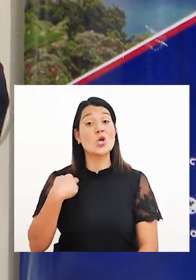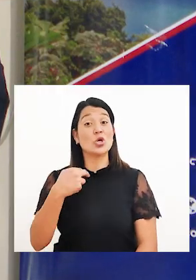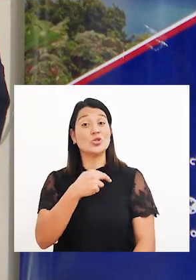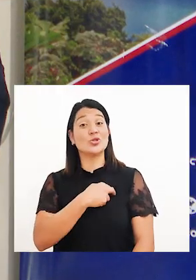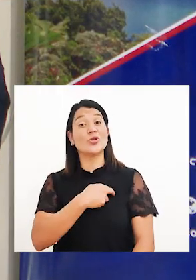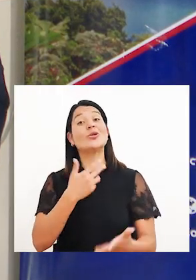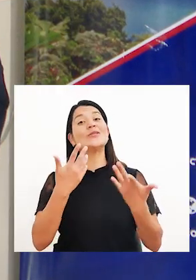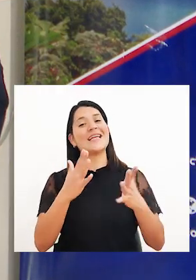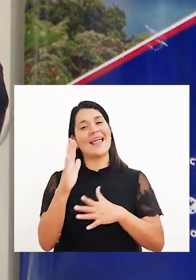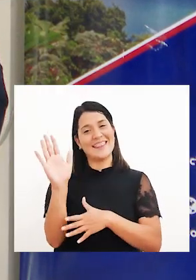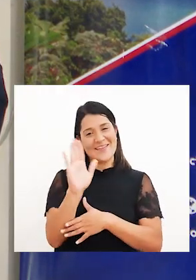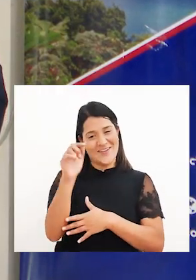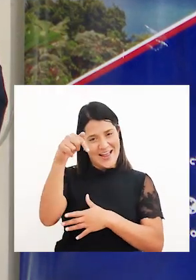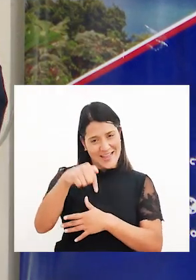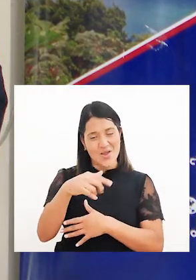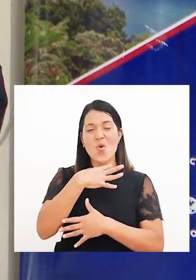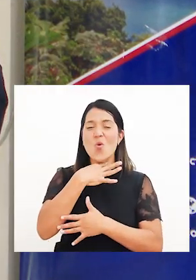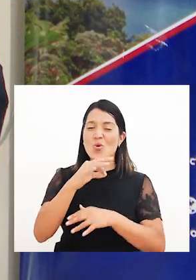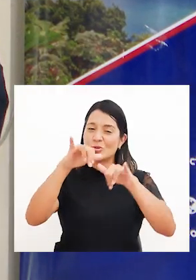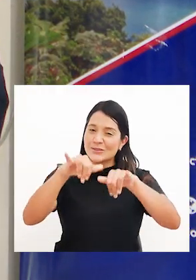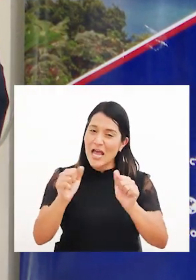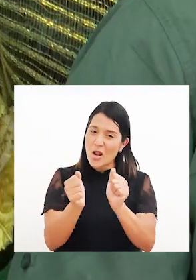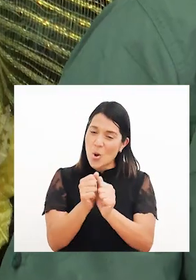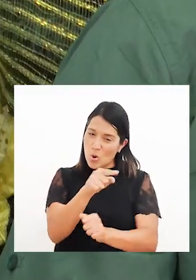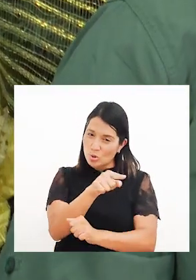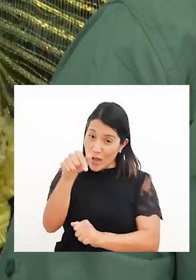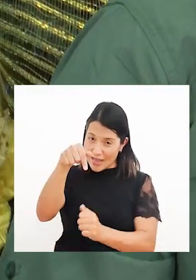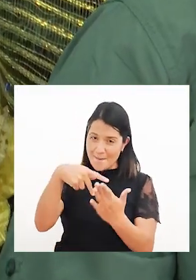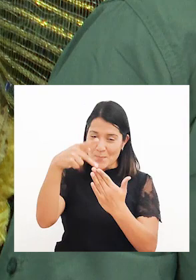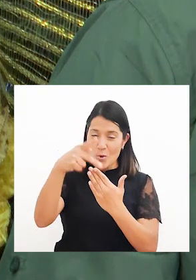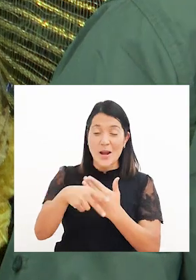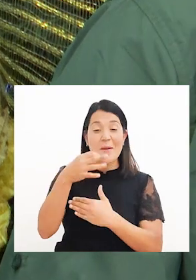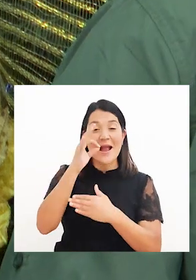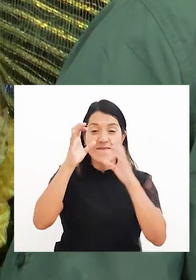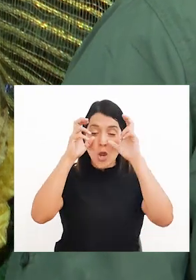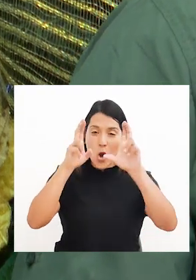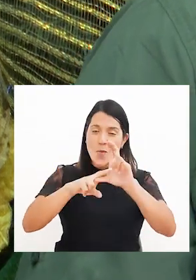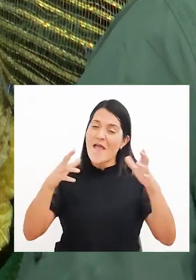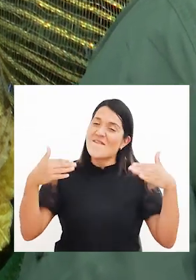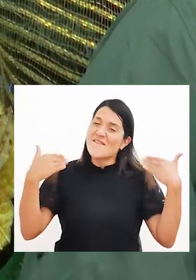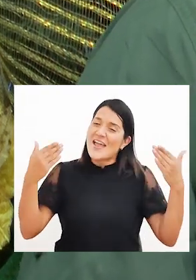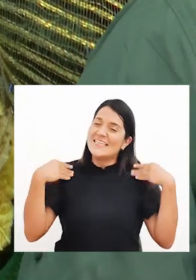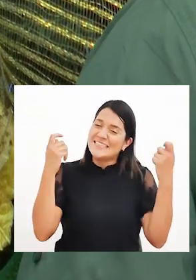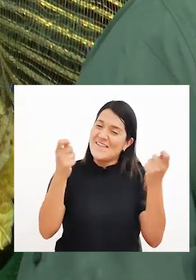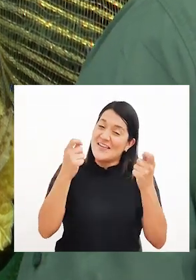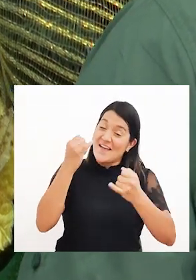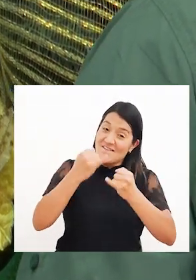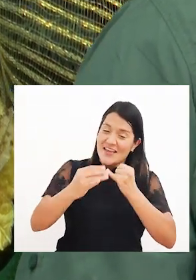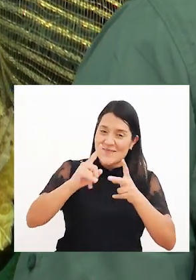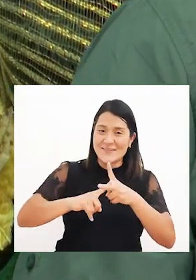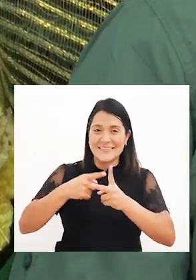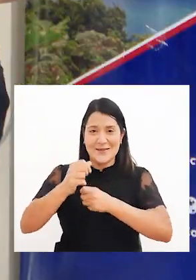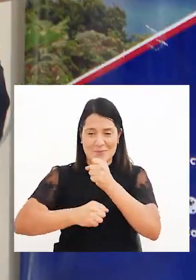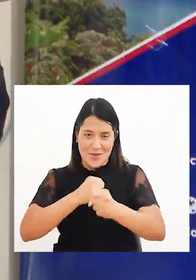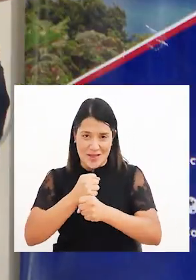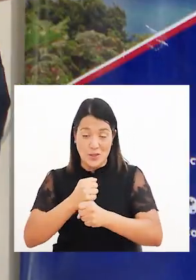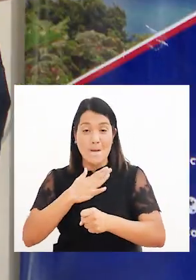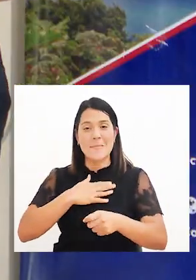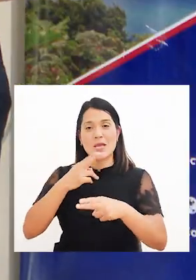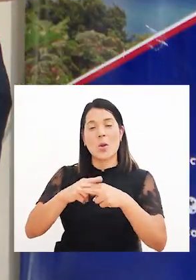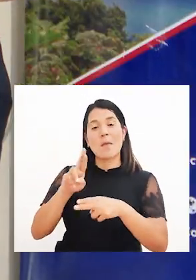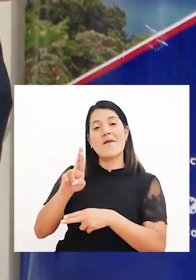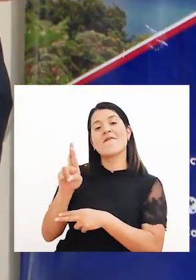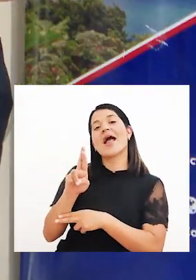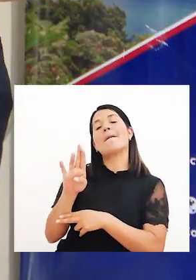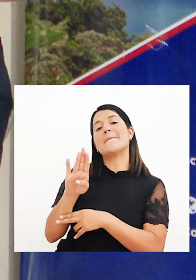Nosotros nos despedimos acá. Es un gusto estar con ustedes en este programa de Café Colipro. Felices fiestas de fin y de principio de año. Soy Brian